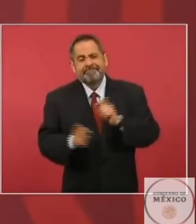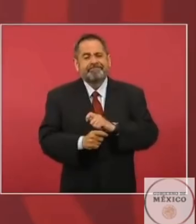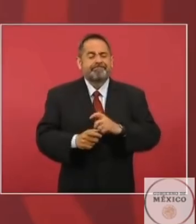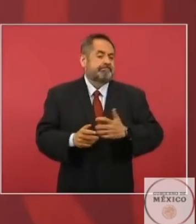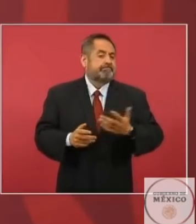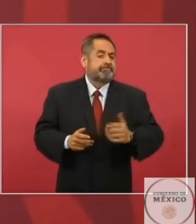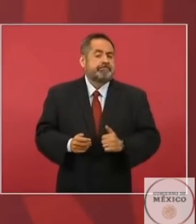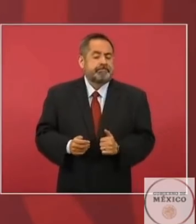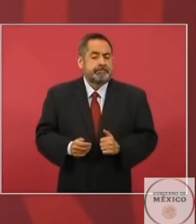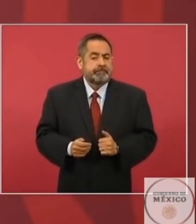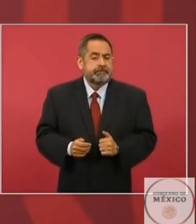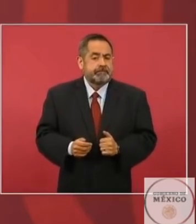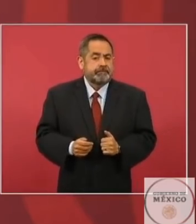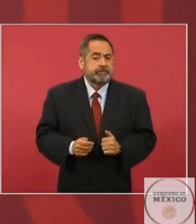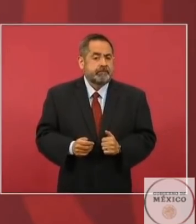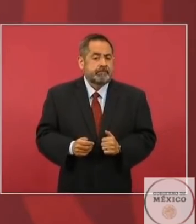porque